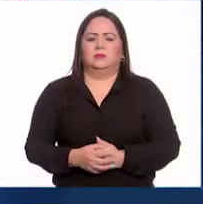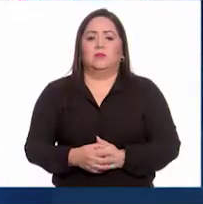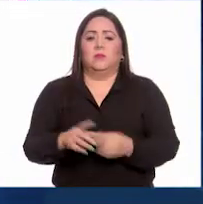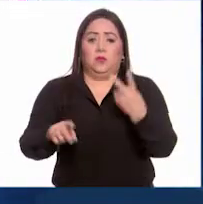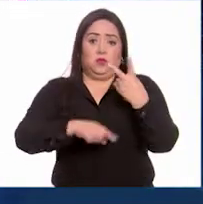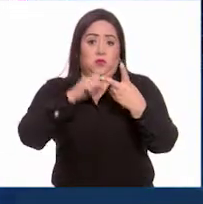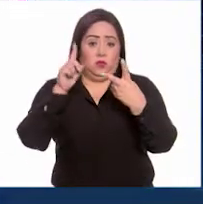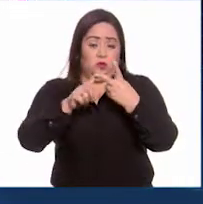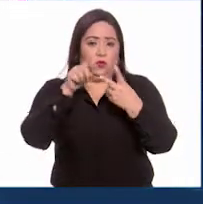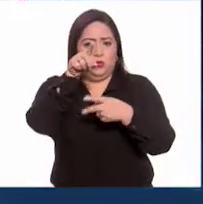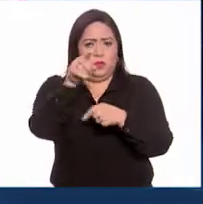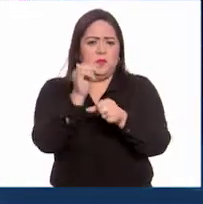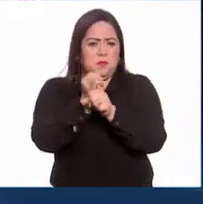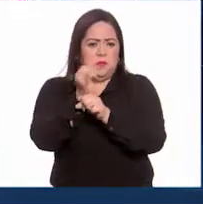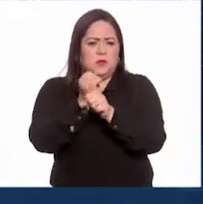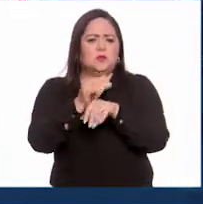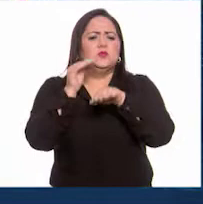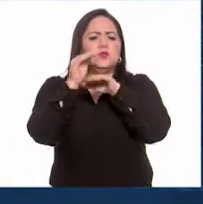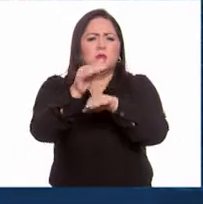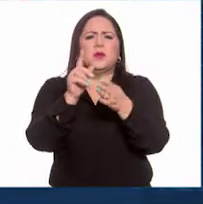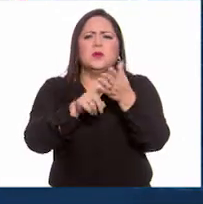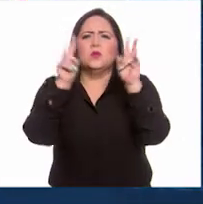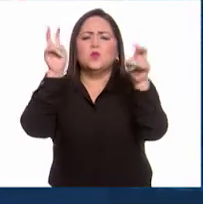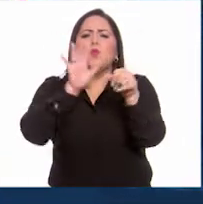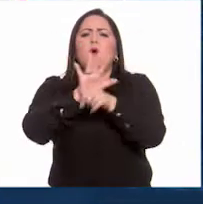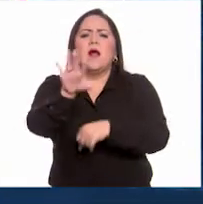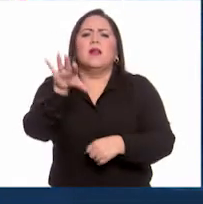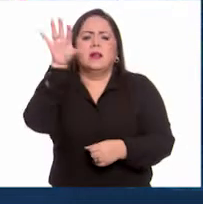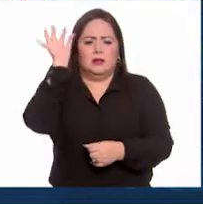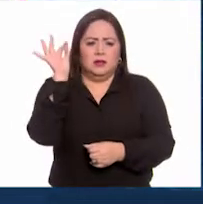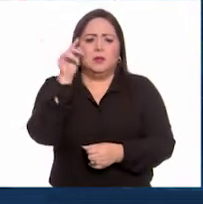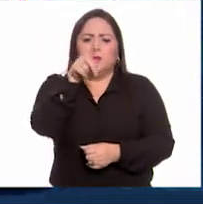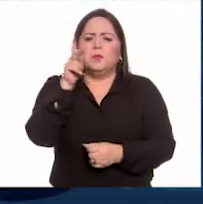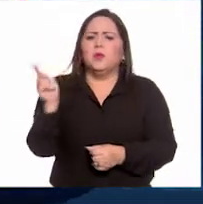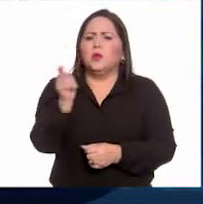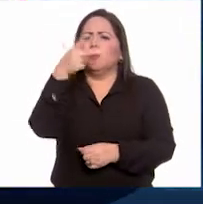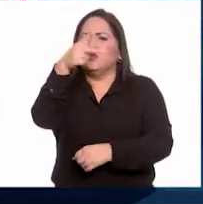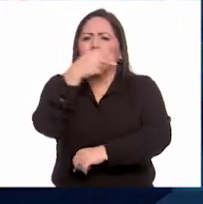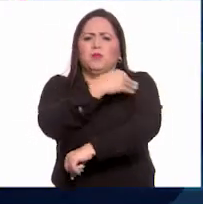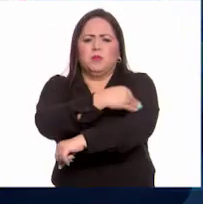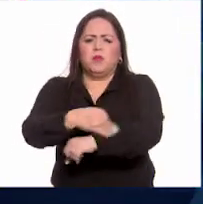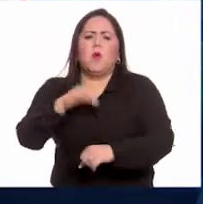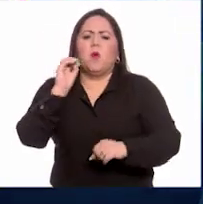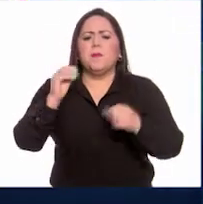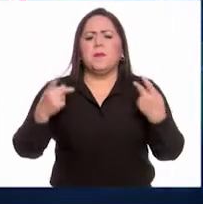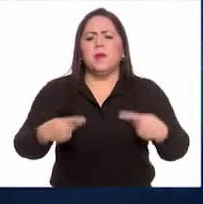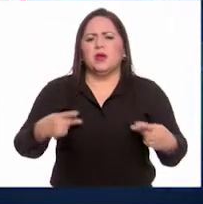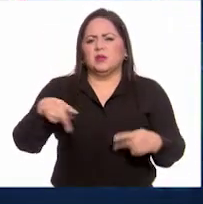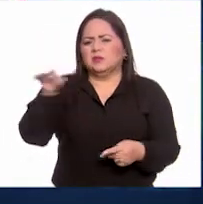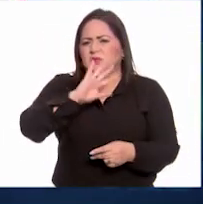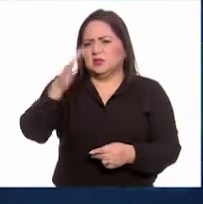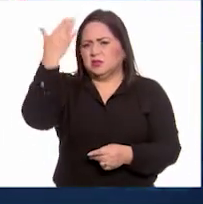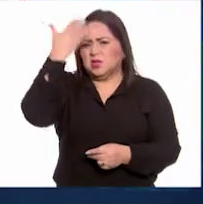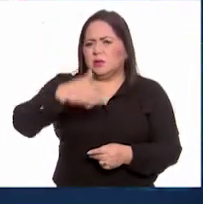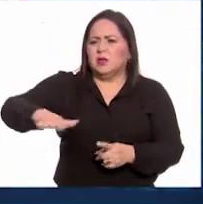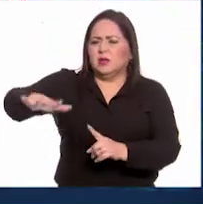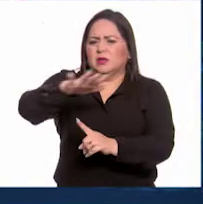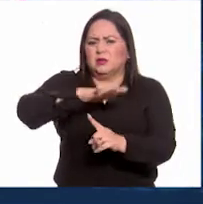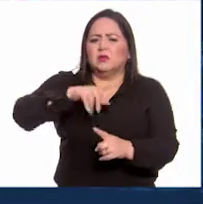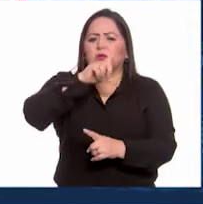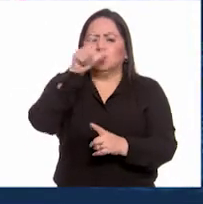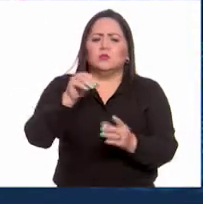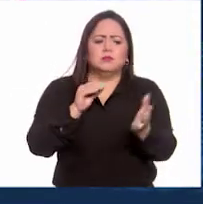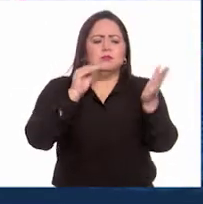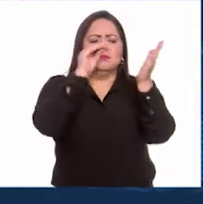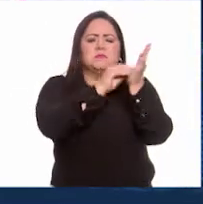Dos, investiguen sobre el tema seleccionado. Pregunten a sus familiares o a las personas sabias de su comunidad. Redacten